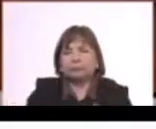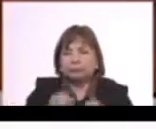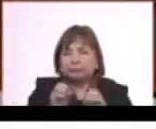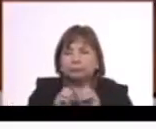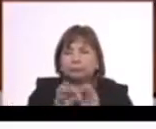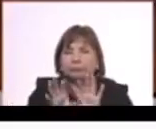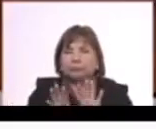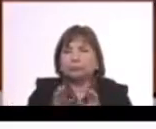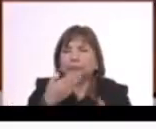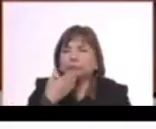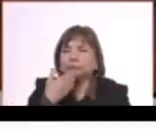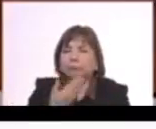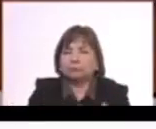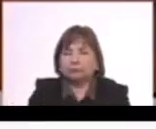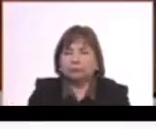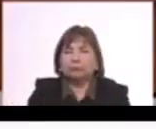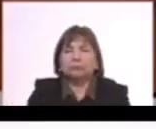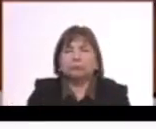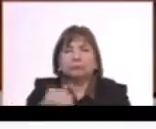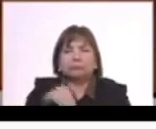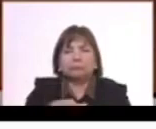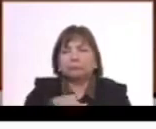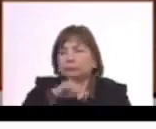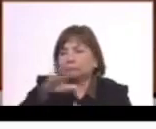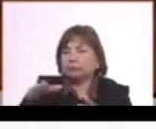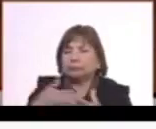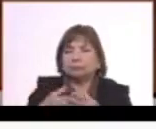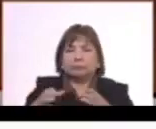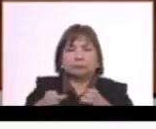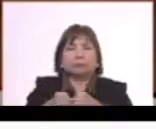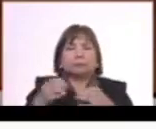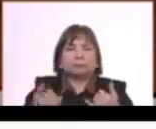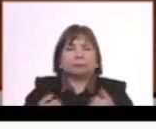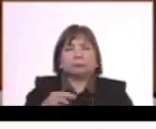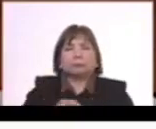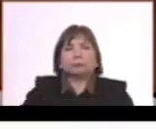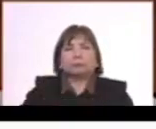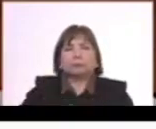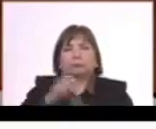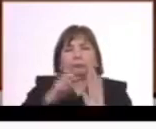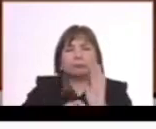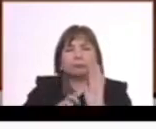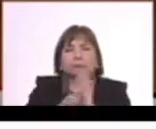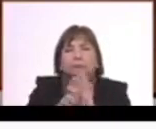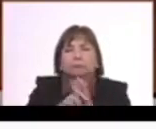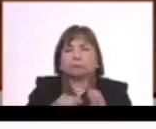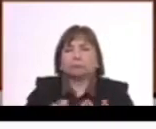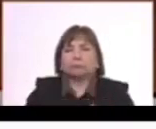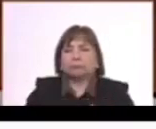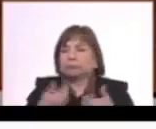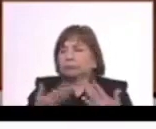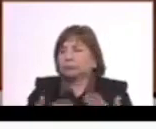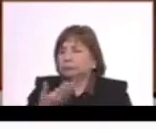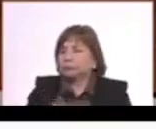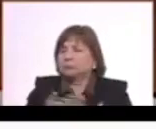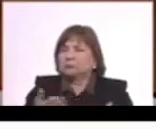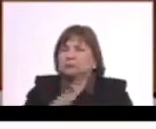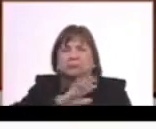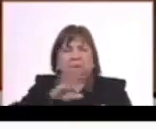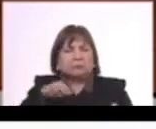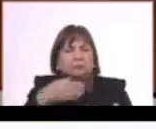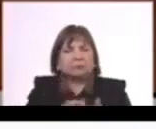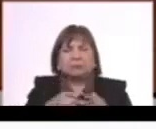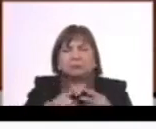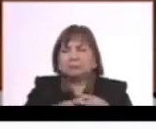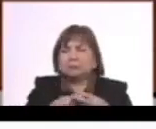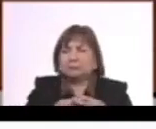total transparencia, que agradece la votación unánime de los congresistas en estos proyectos de ley que se han dado, porque a la postre